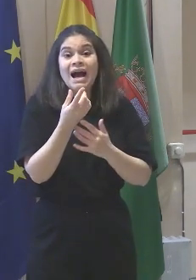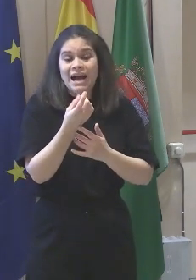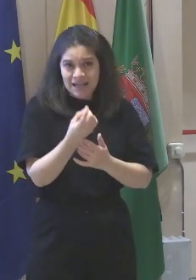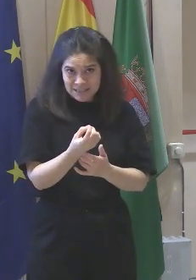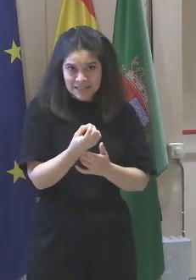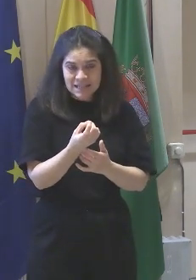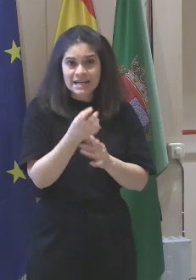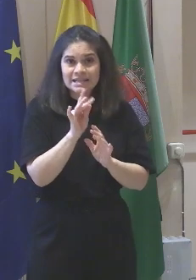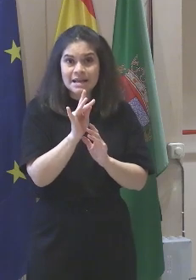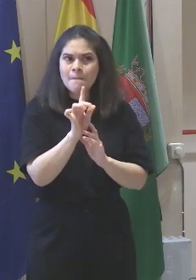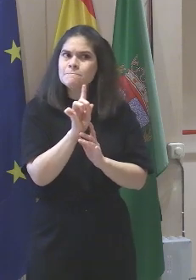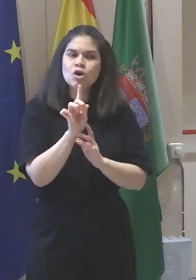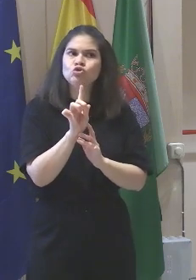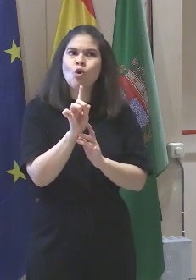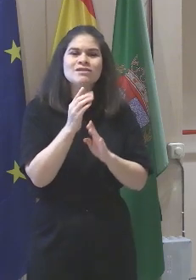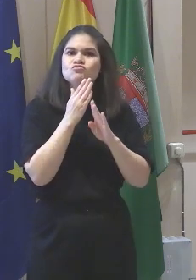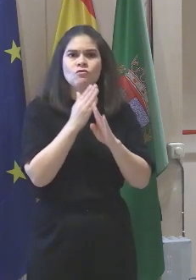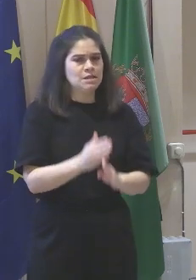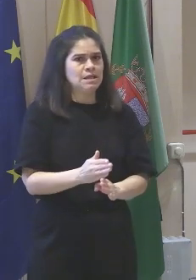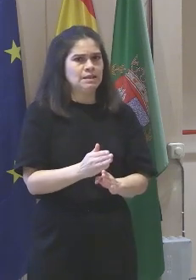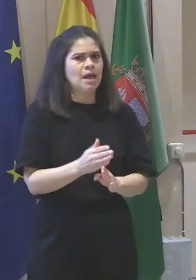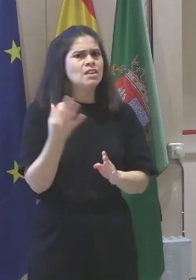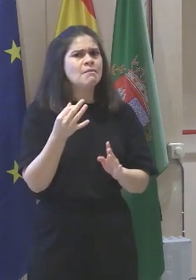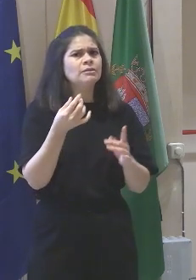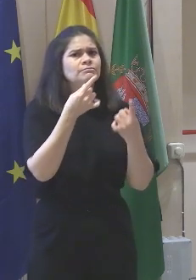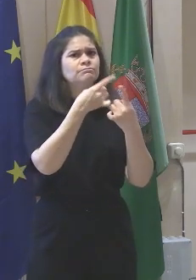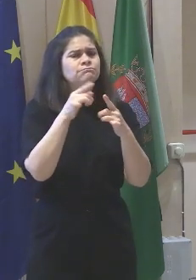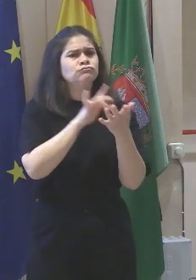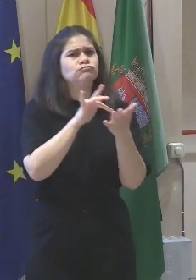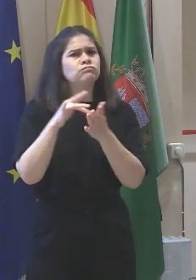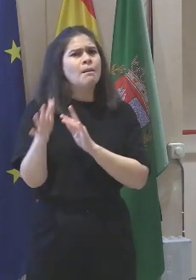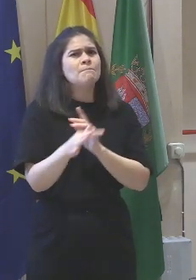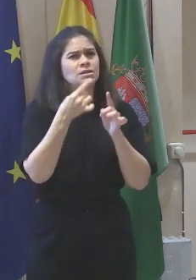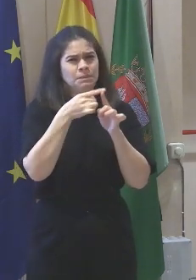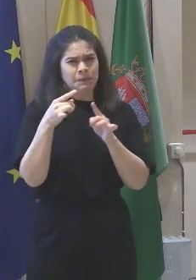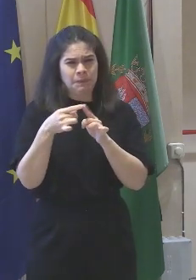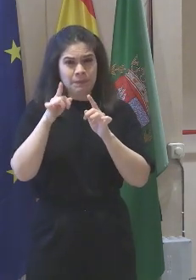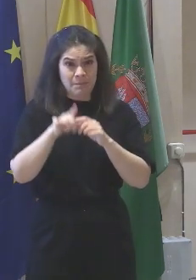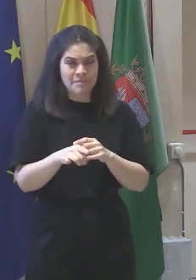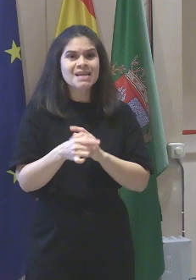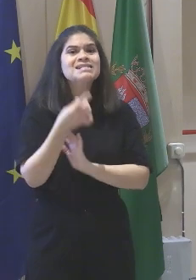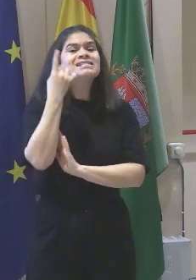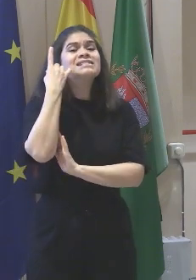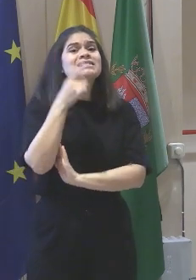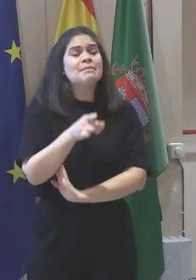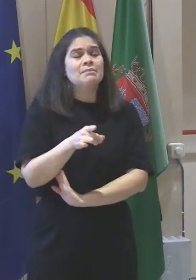necesaria, pero no es del todo suficiente. Más cosas tienen que ocurrir, ¿no? Sabemos también, y esto,